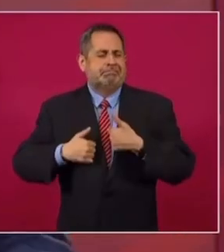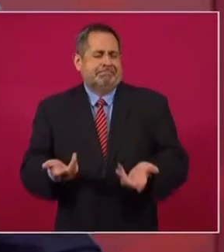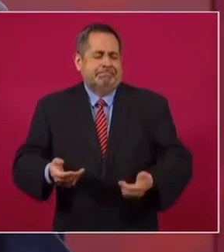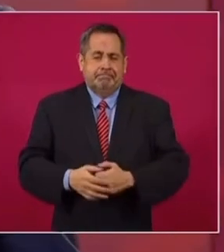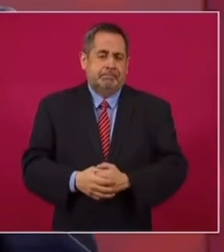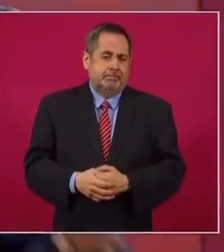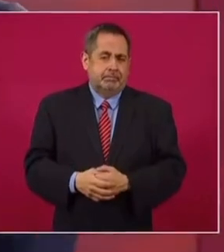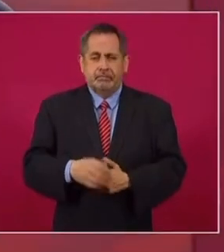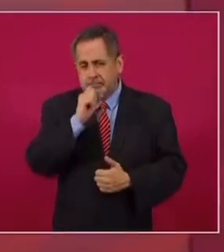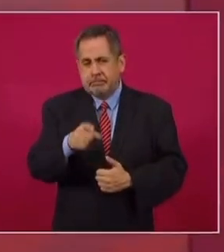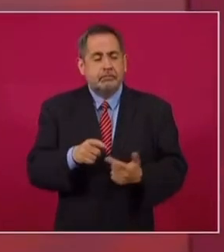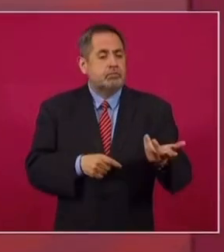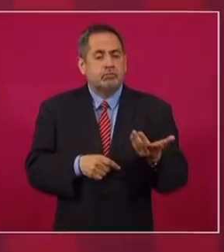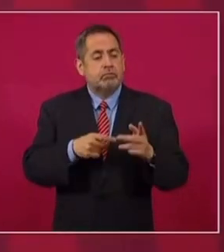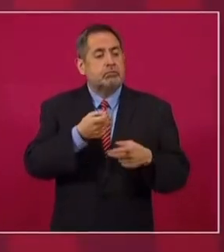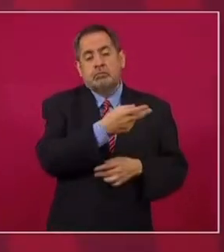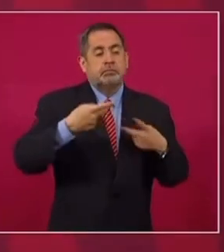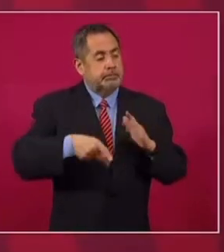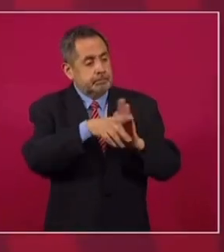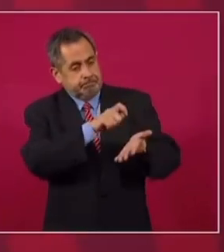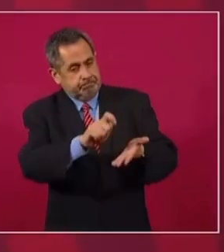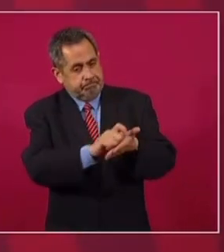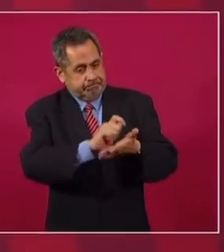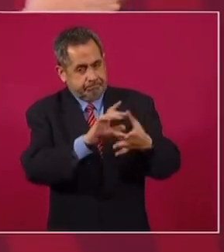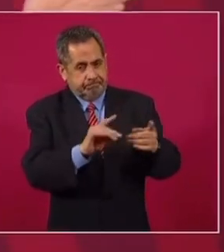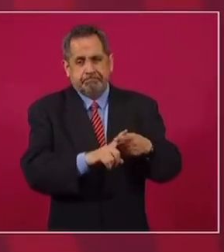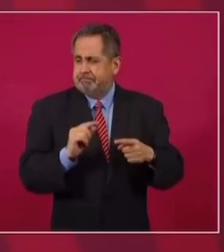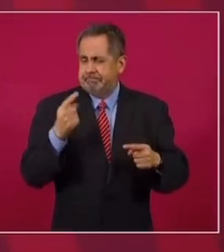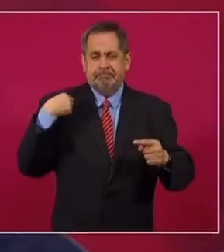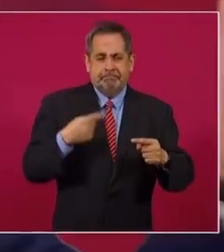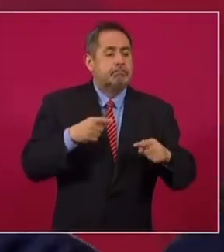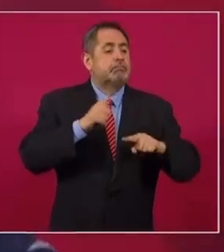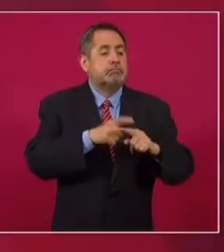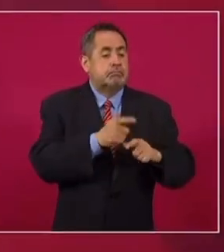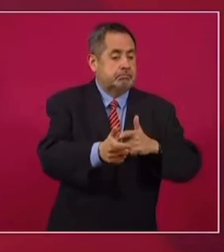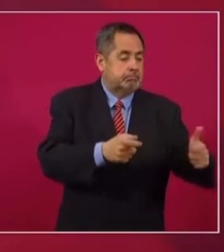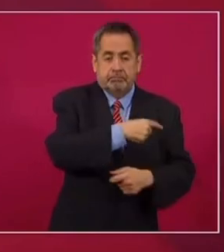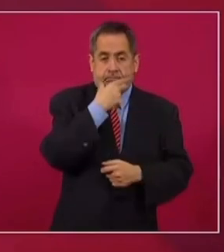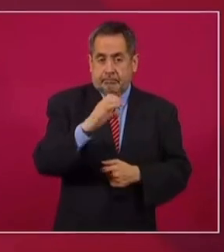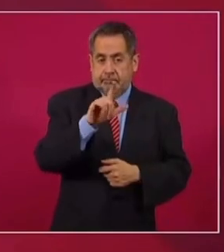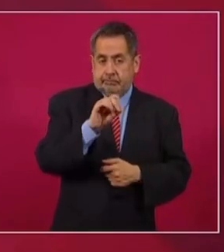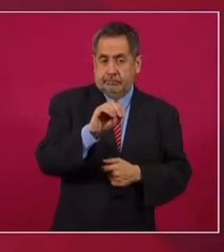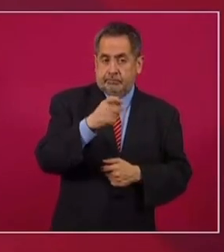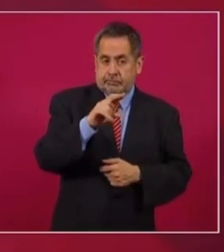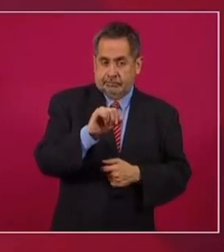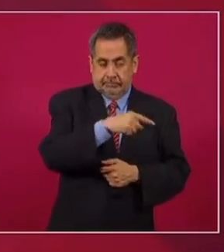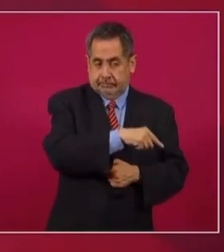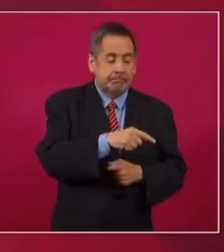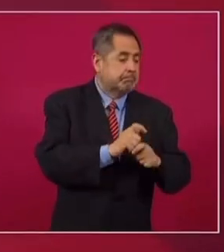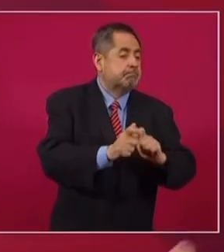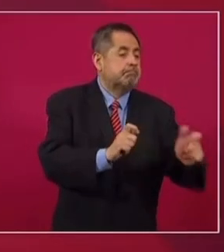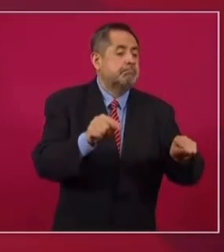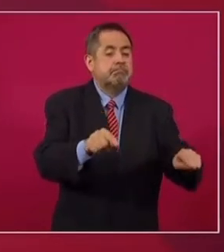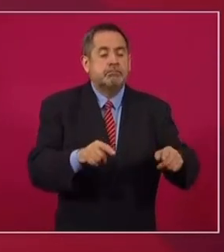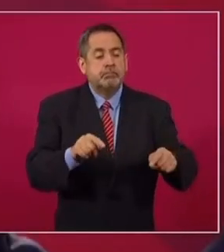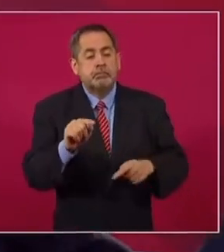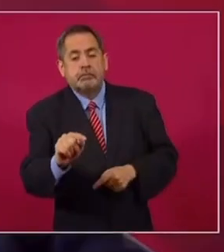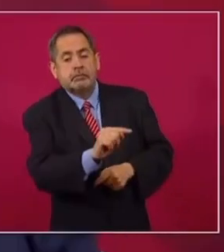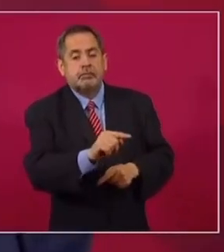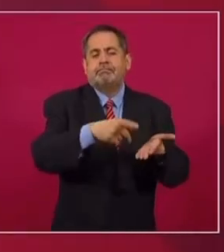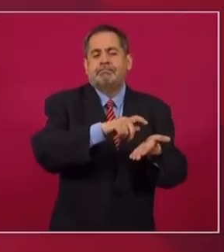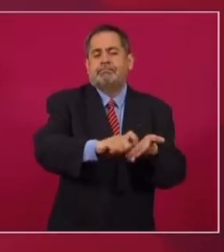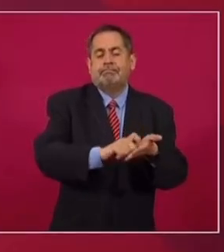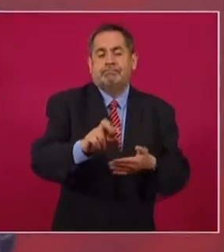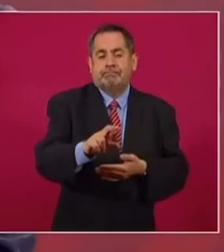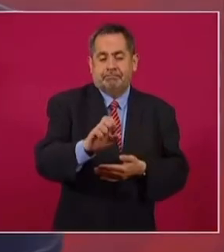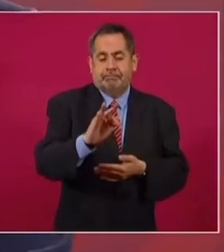Y todos estos periodistas, en los últimos tiempos los contratados por Claudio X González, pues surgen del